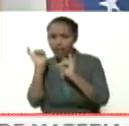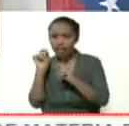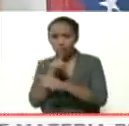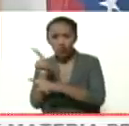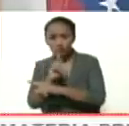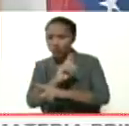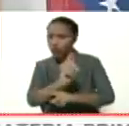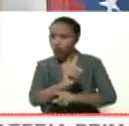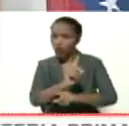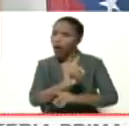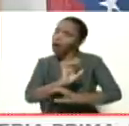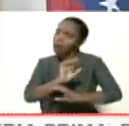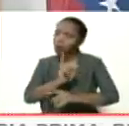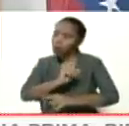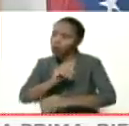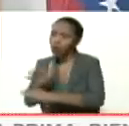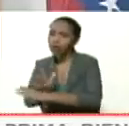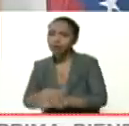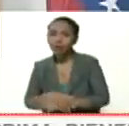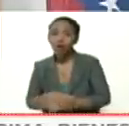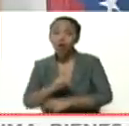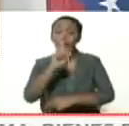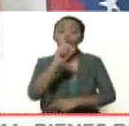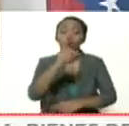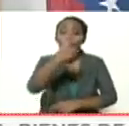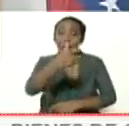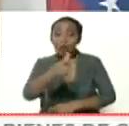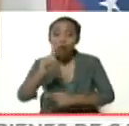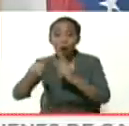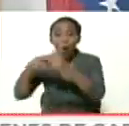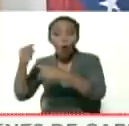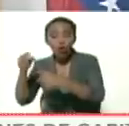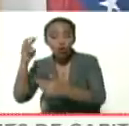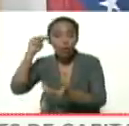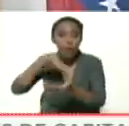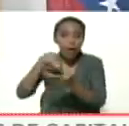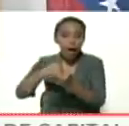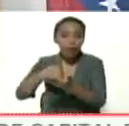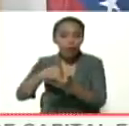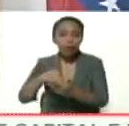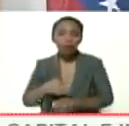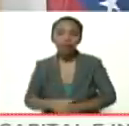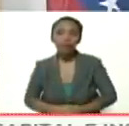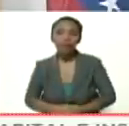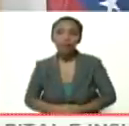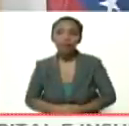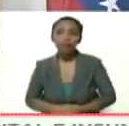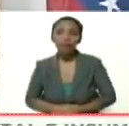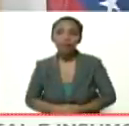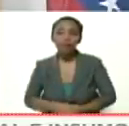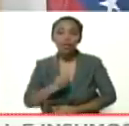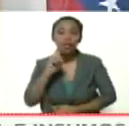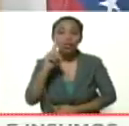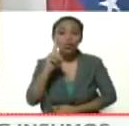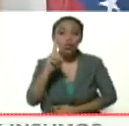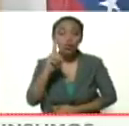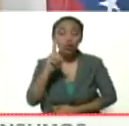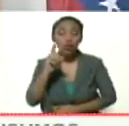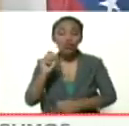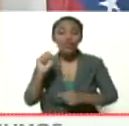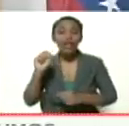Escalona. Un caso de Miranda, otro caso de Miranda. Y un caso de